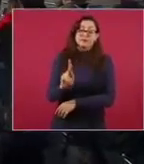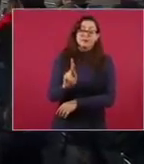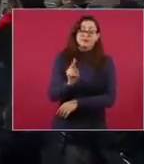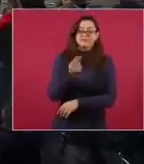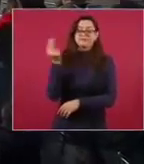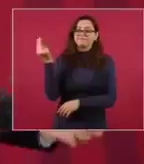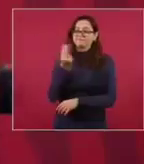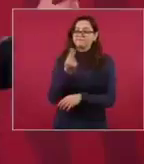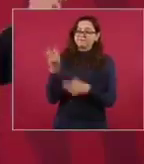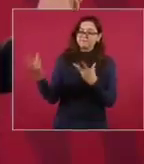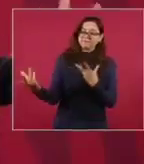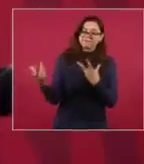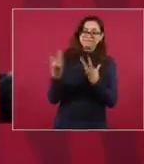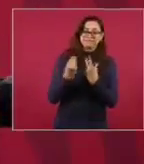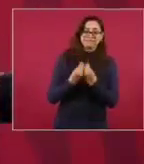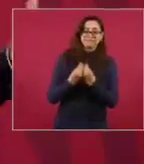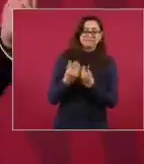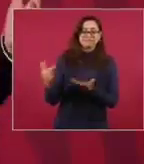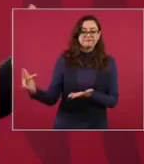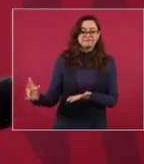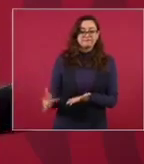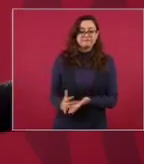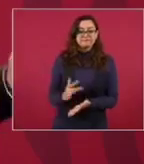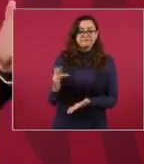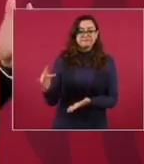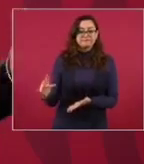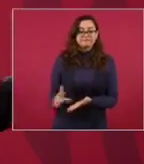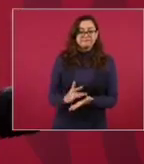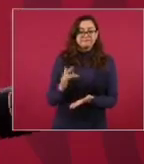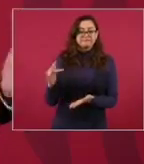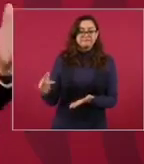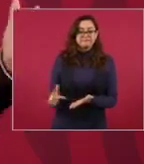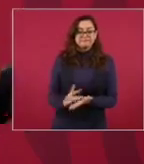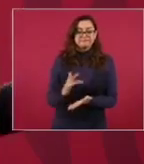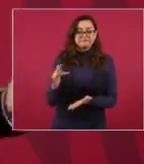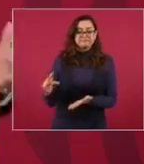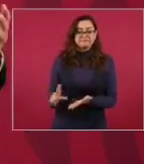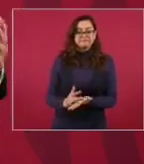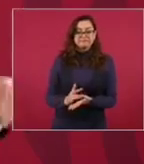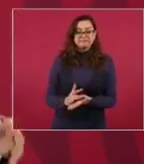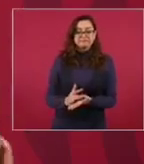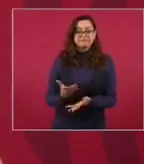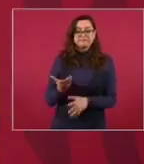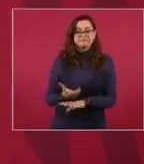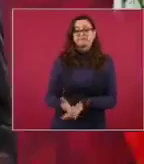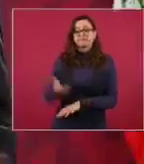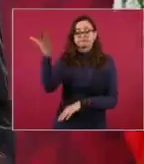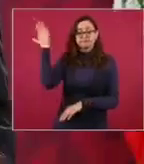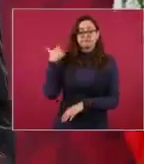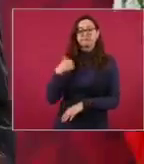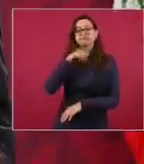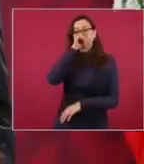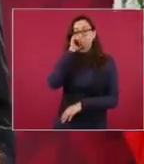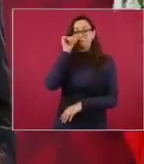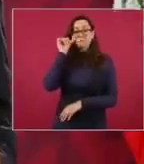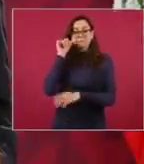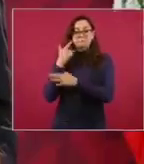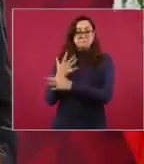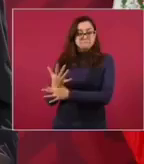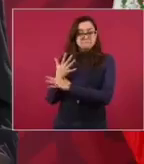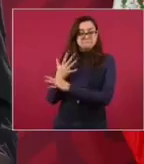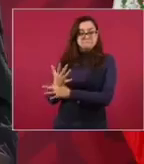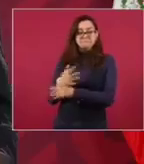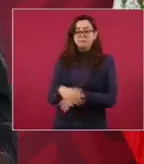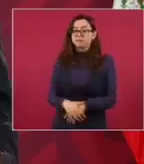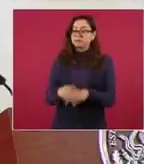con el apoyo del pueblo. Como decía Juárez, con el pueblo todo,